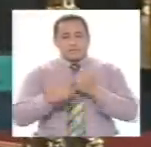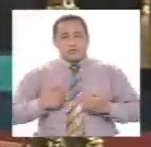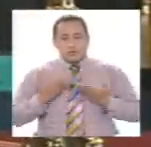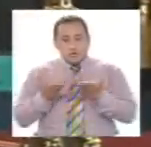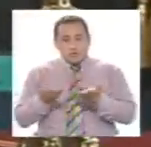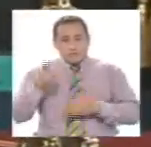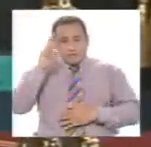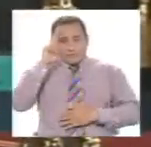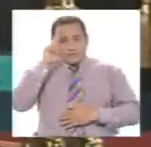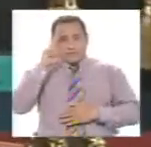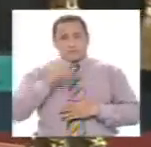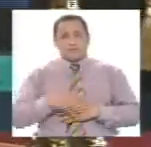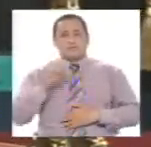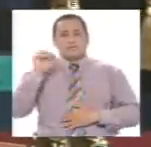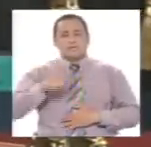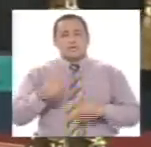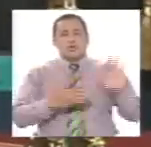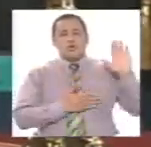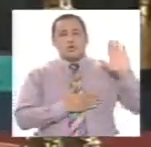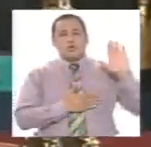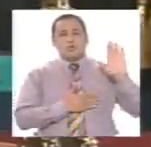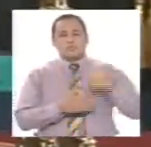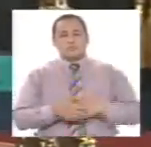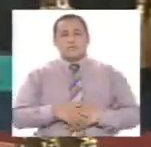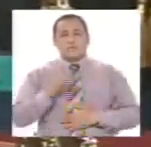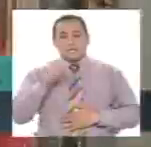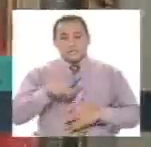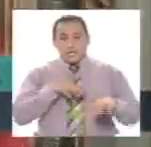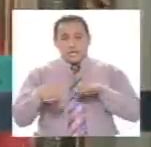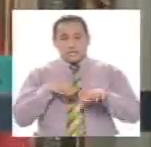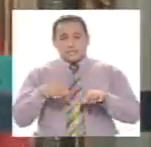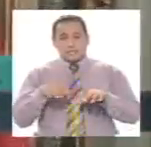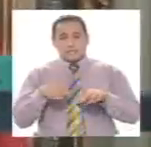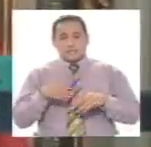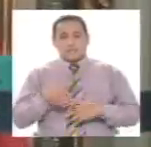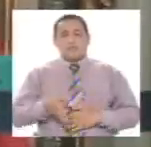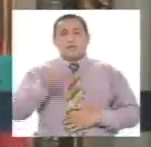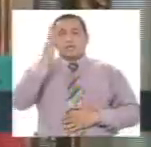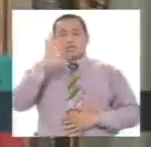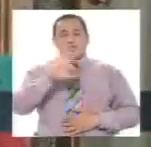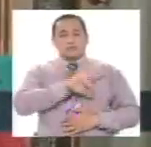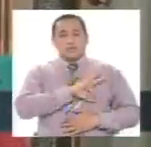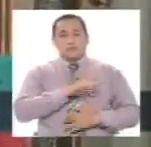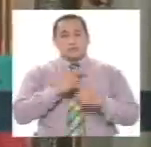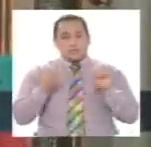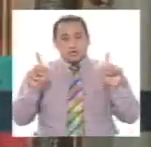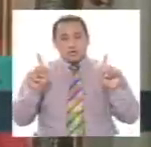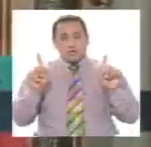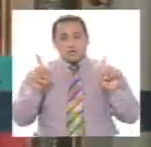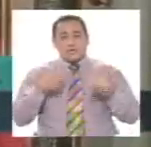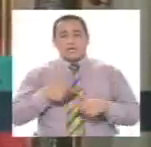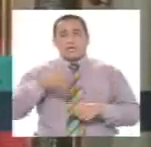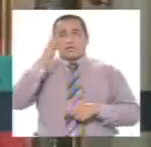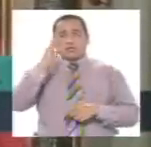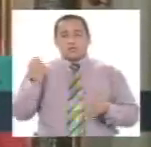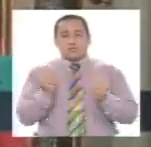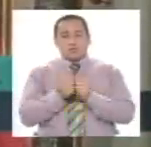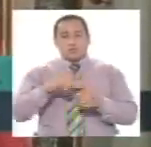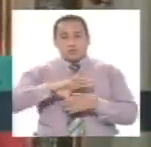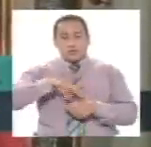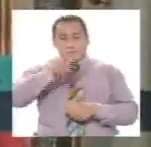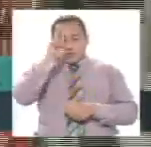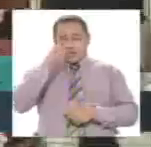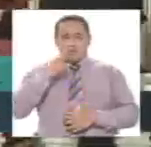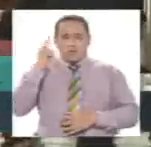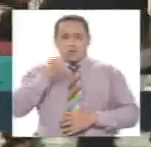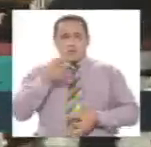que os confío. Sí, juro. Si así lo hiciereis, que Dios os premie, si no, que Él y la patria os